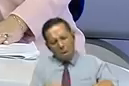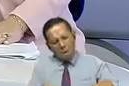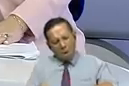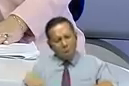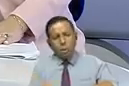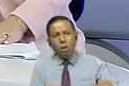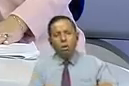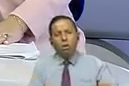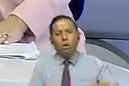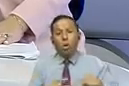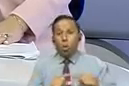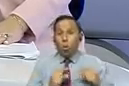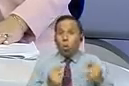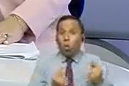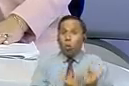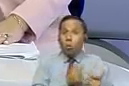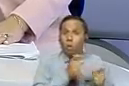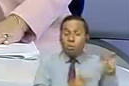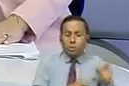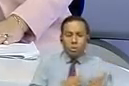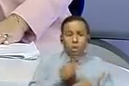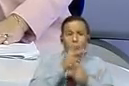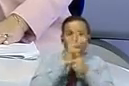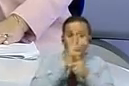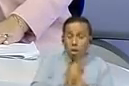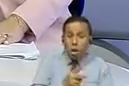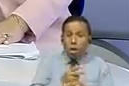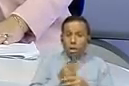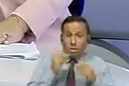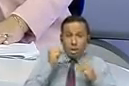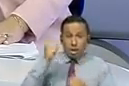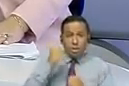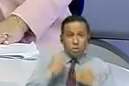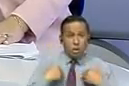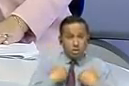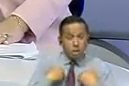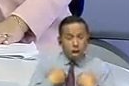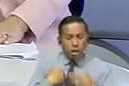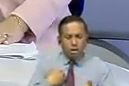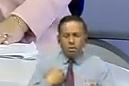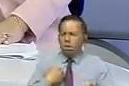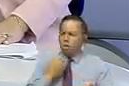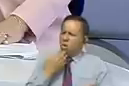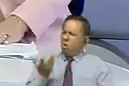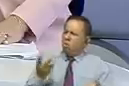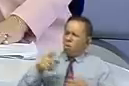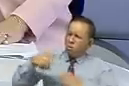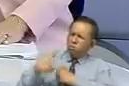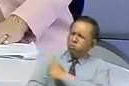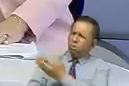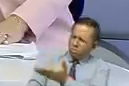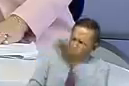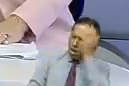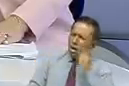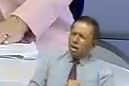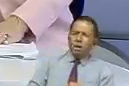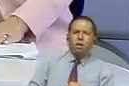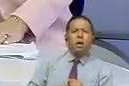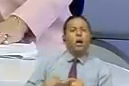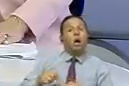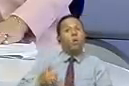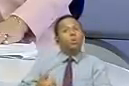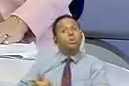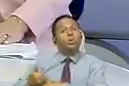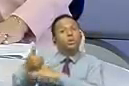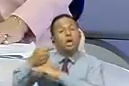aplicar sanciones en este caso. De su lado, la Fiscalía abrió de oficio una investigación por presunta violencia psicológica